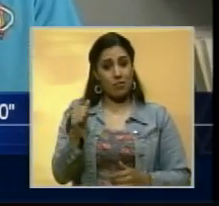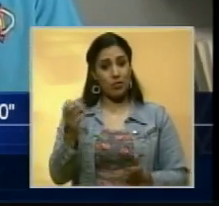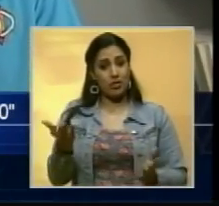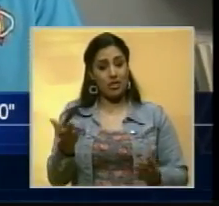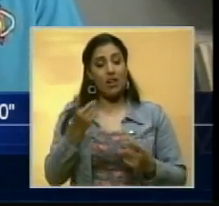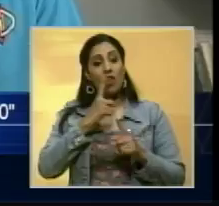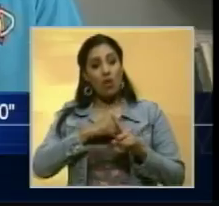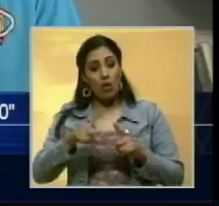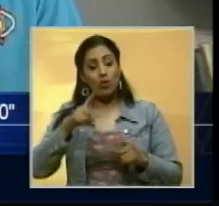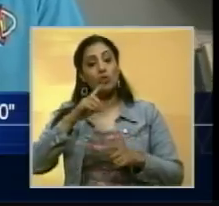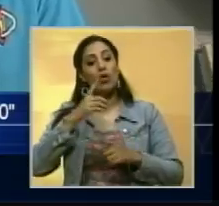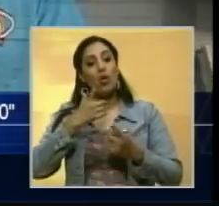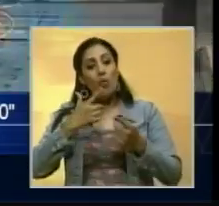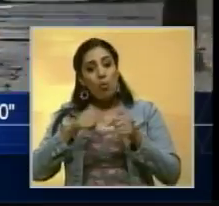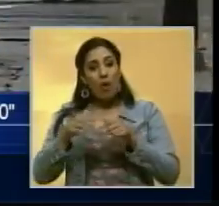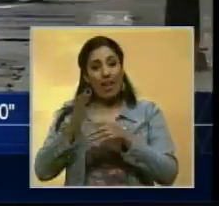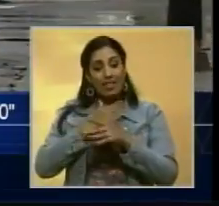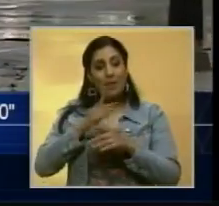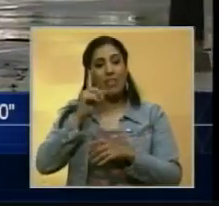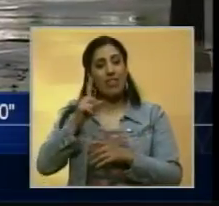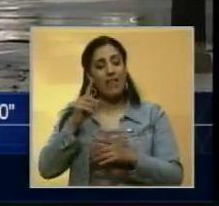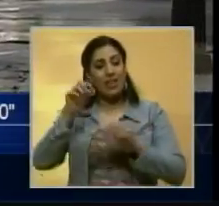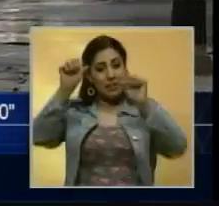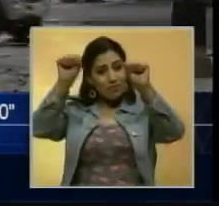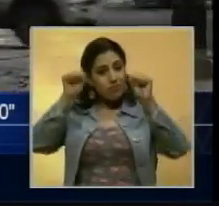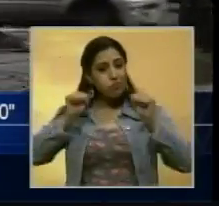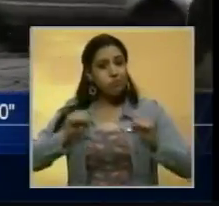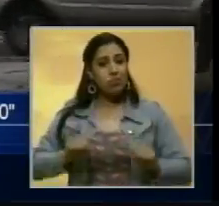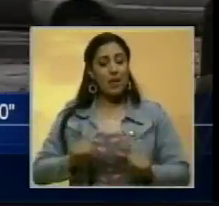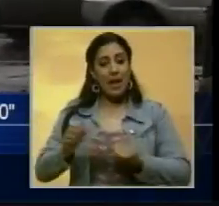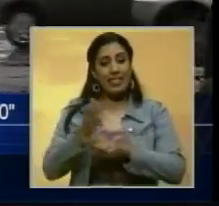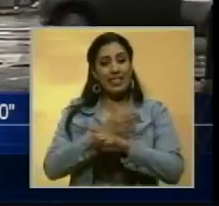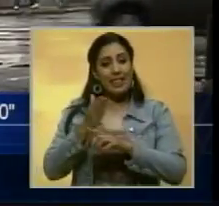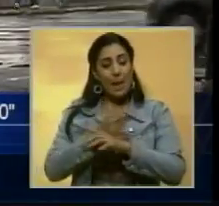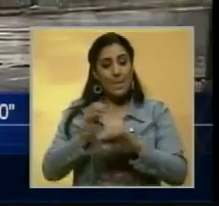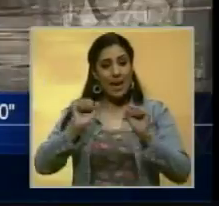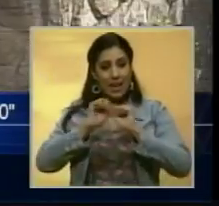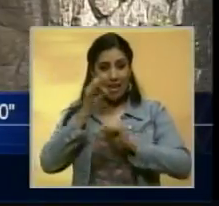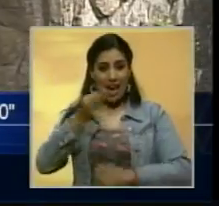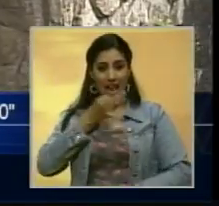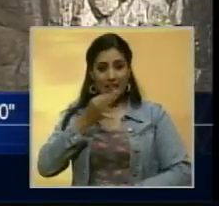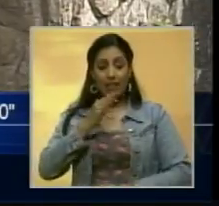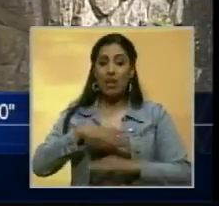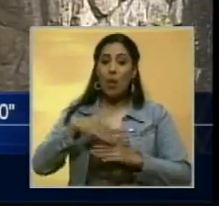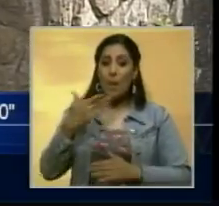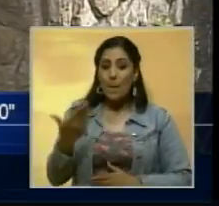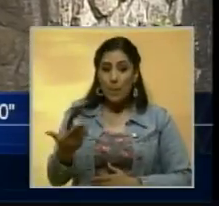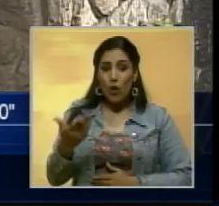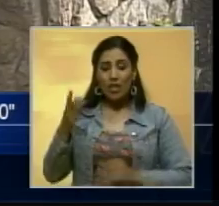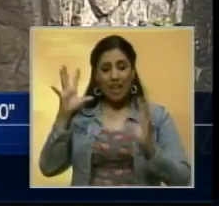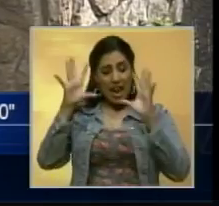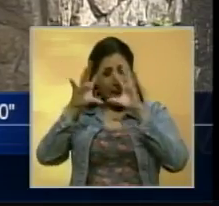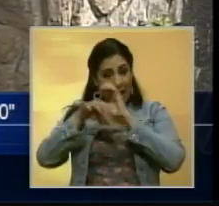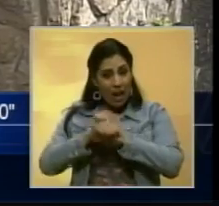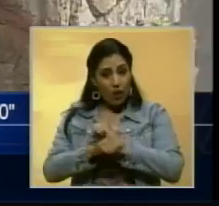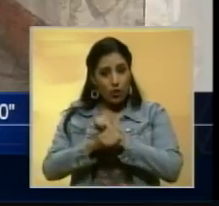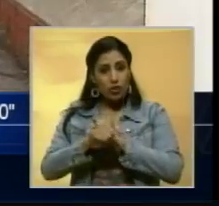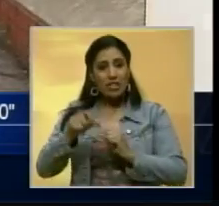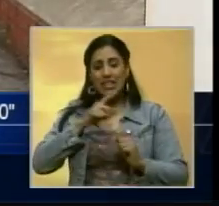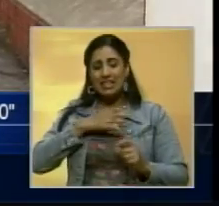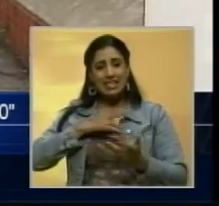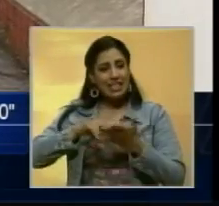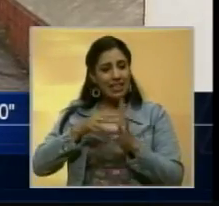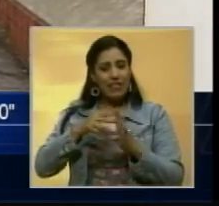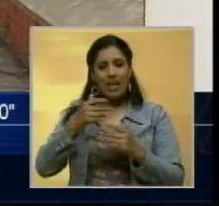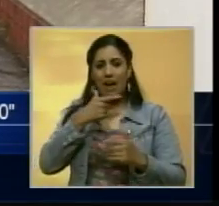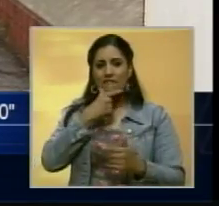Comerciantes expresaron que desde un tiempo para acá tienen que bajar la Santa María a tempranas horas de la tarde, ya que temen que caiga la noche y esto los convierta